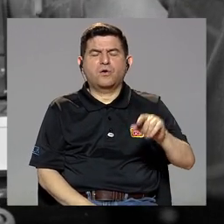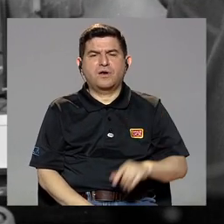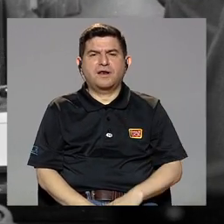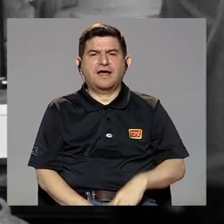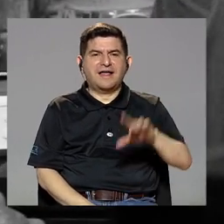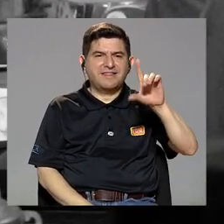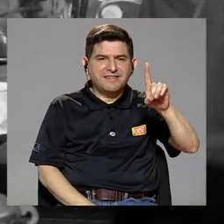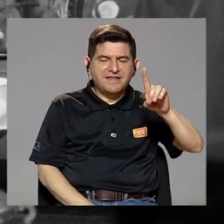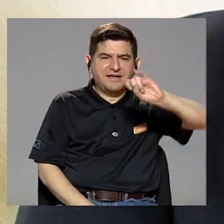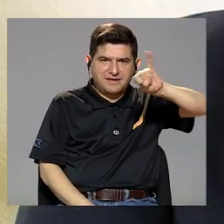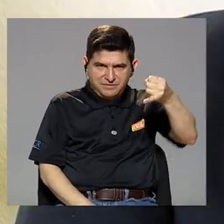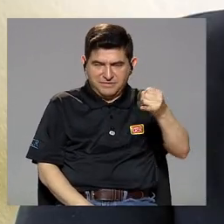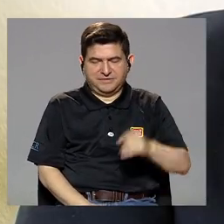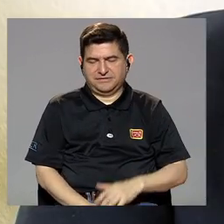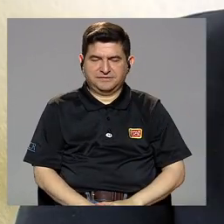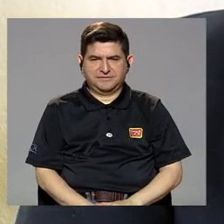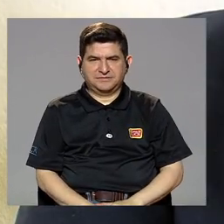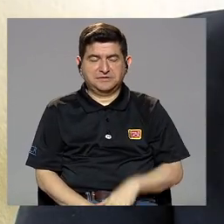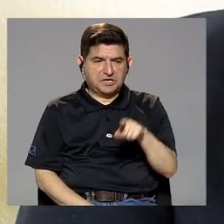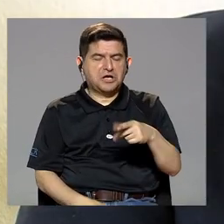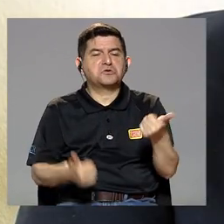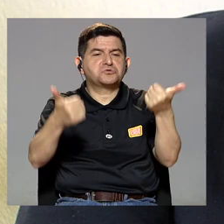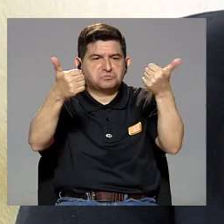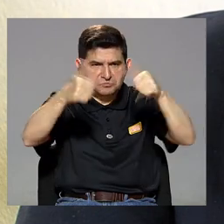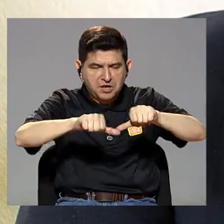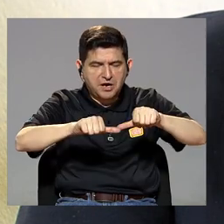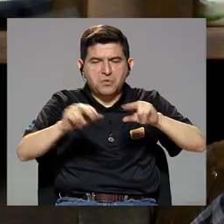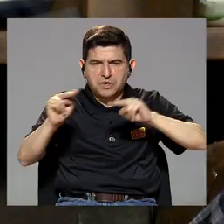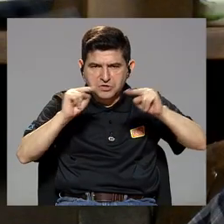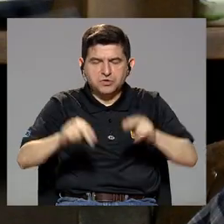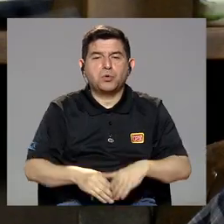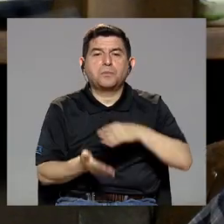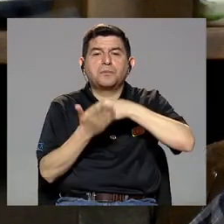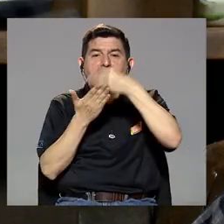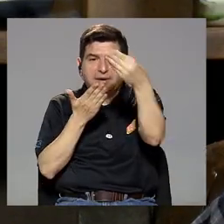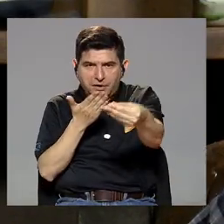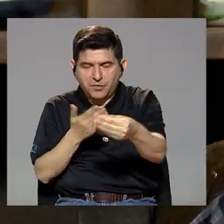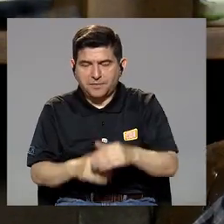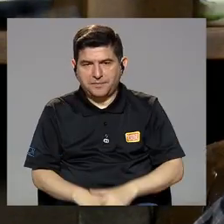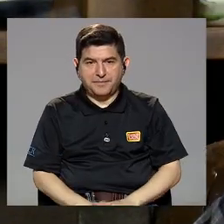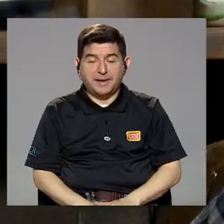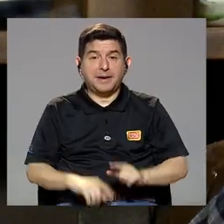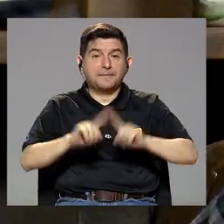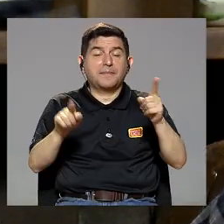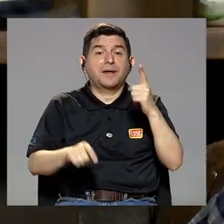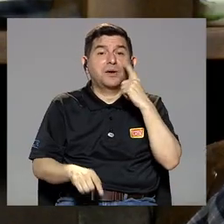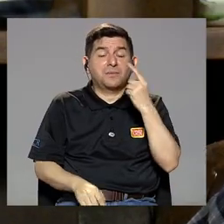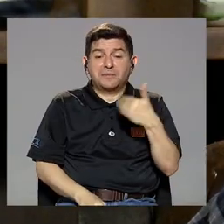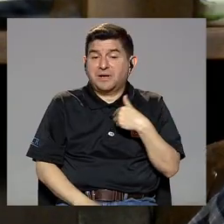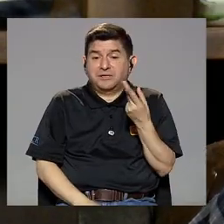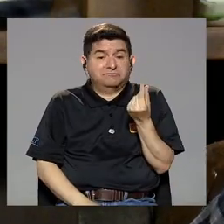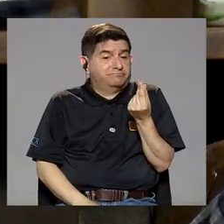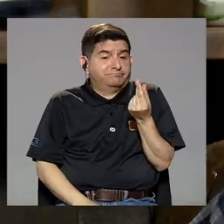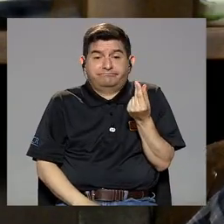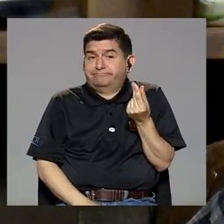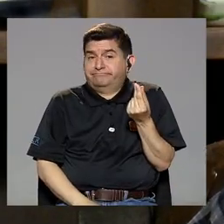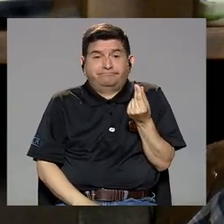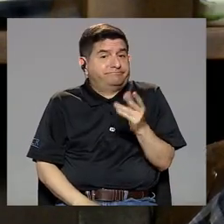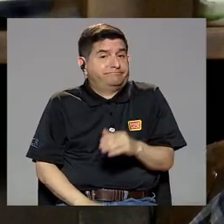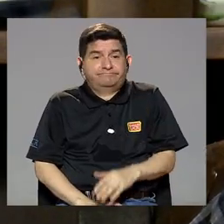hicieron el trato para comprar luego únicos que papá no tenía plata